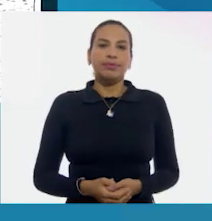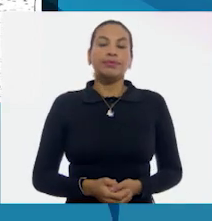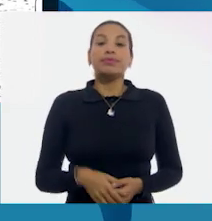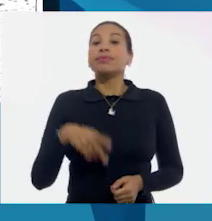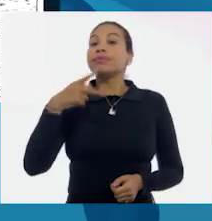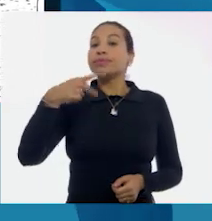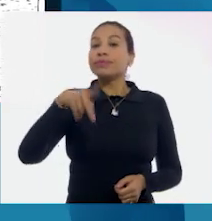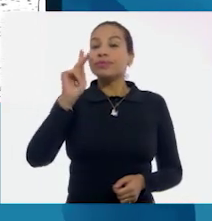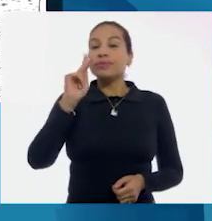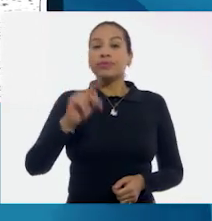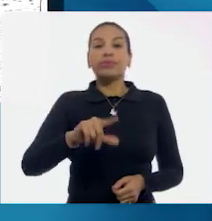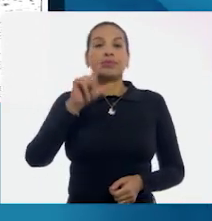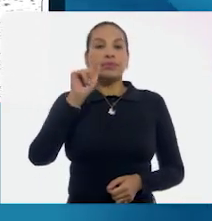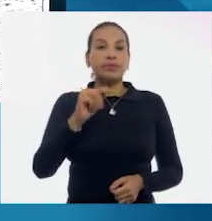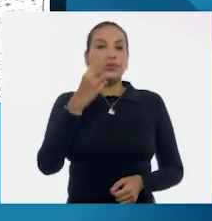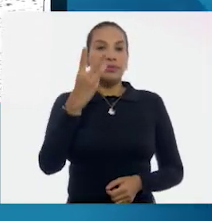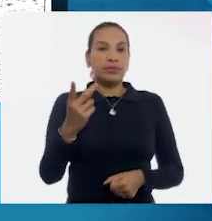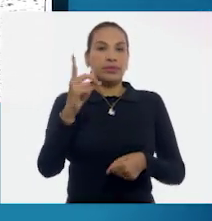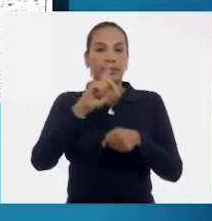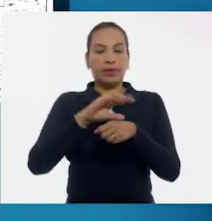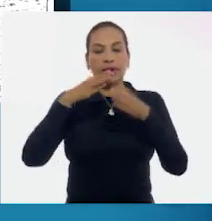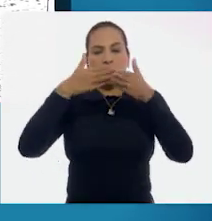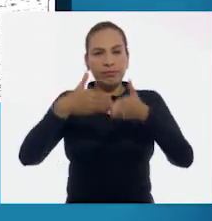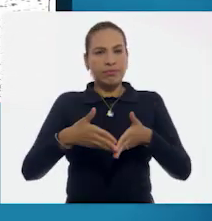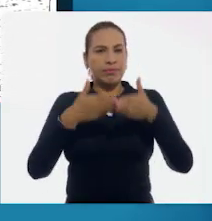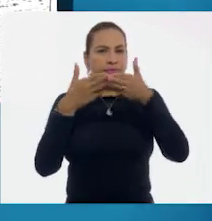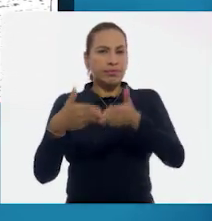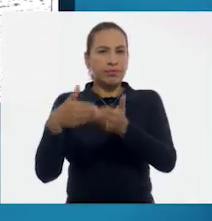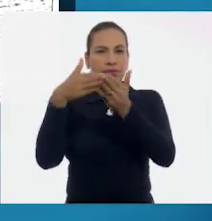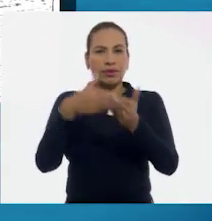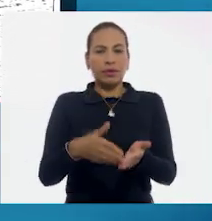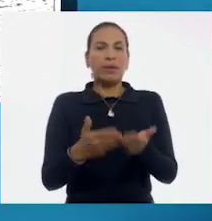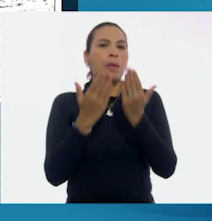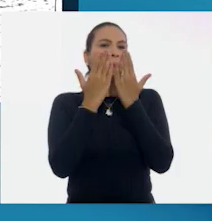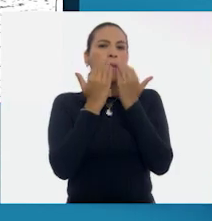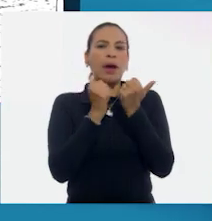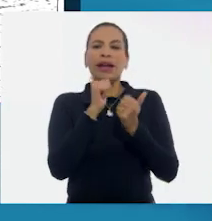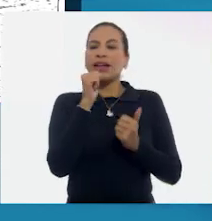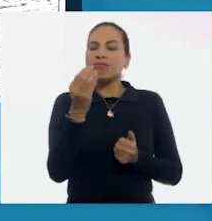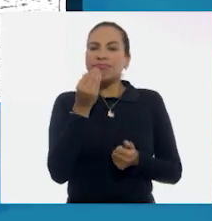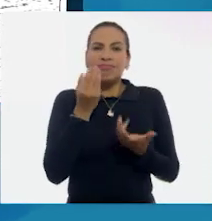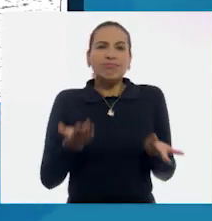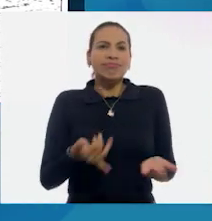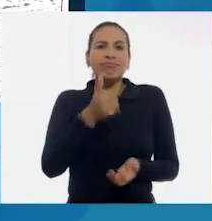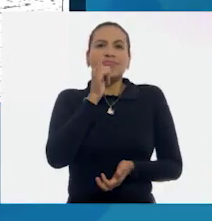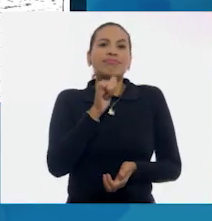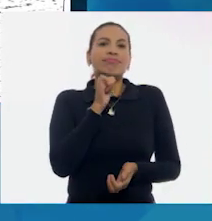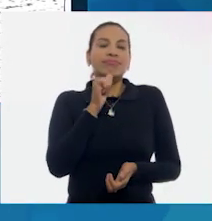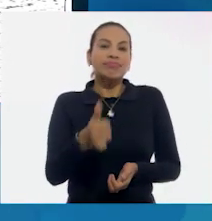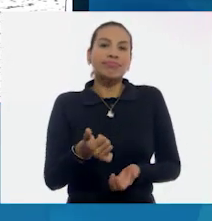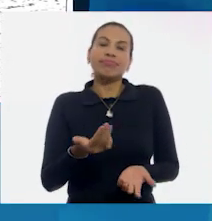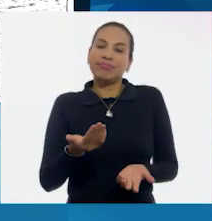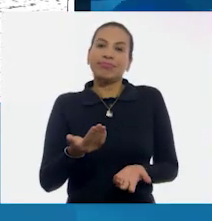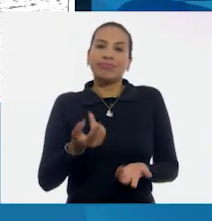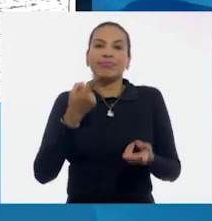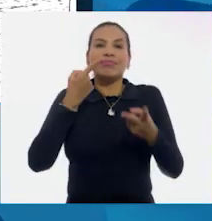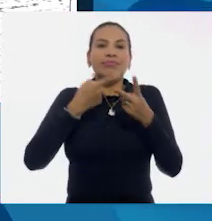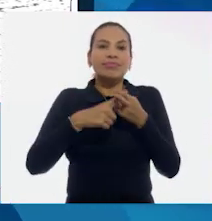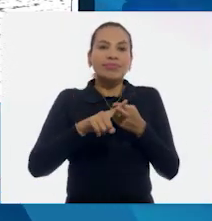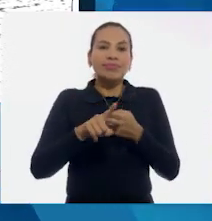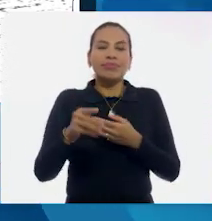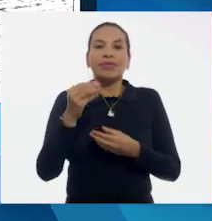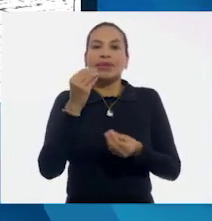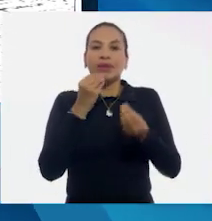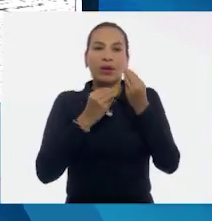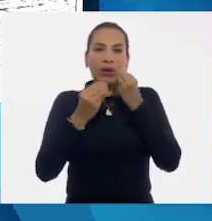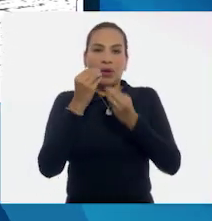Pero tras 73 días de navegación, ya no tienen nada que comer ni que beber y comienzan a